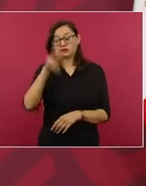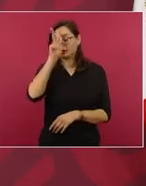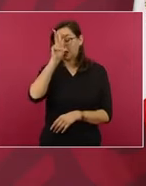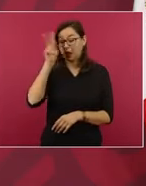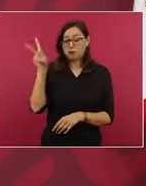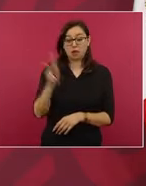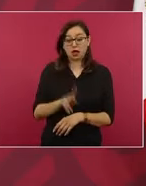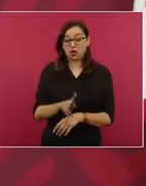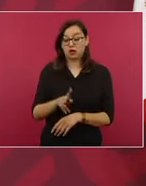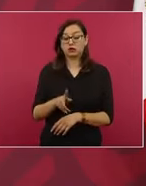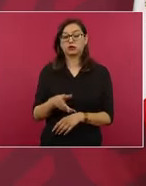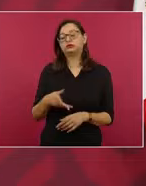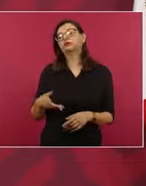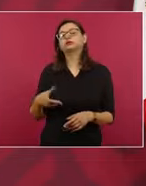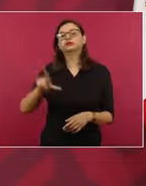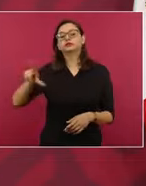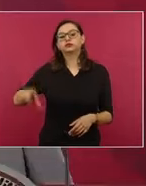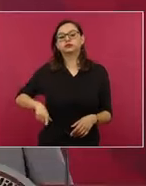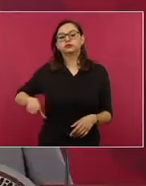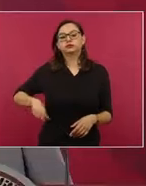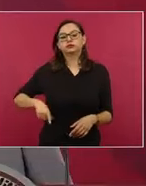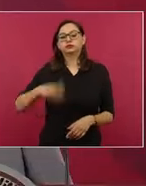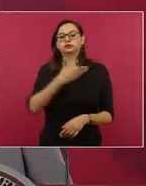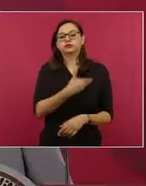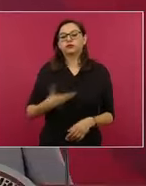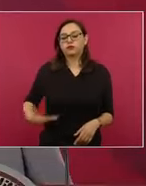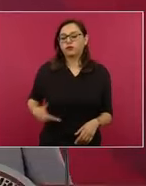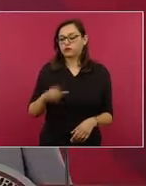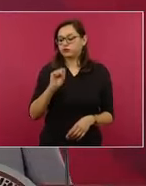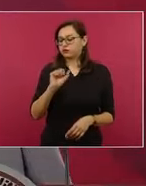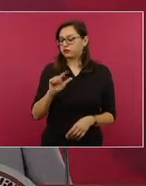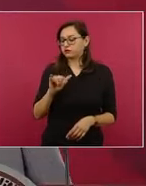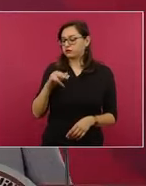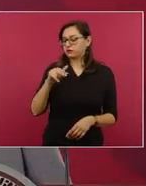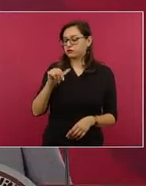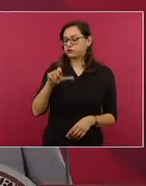y durante el gobierno de Salinas,